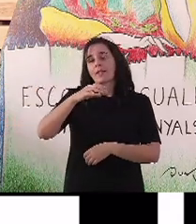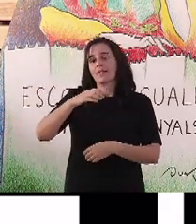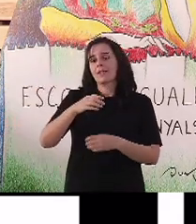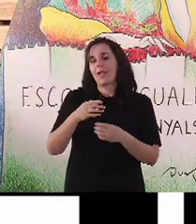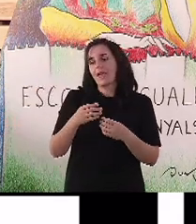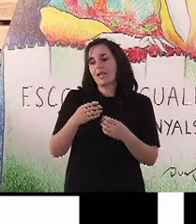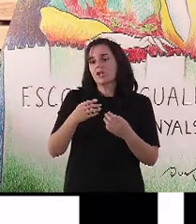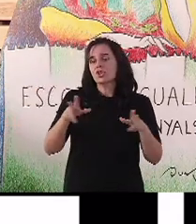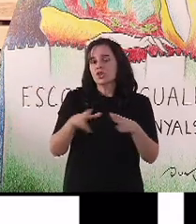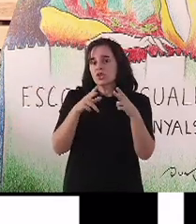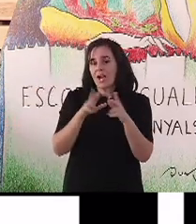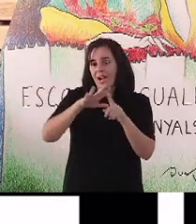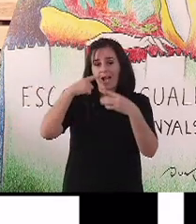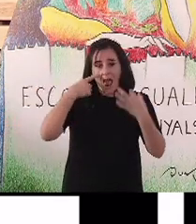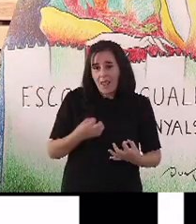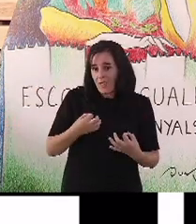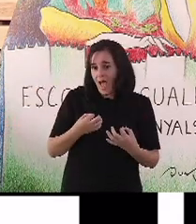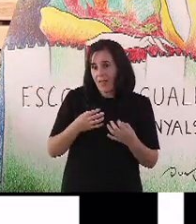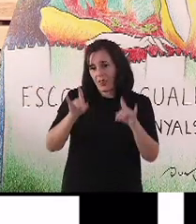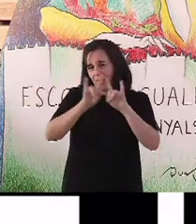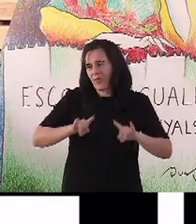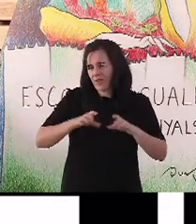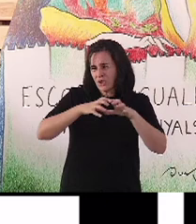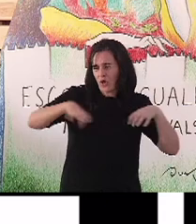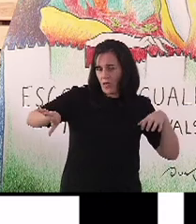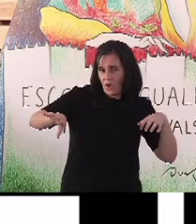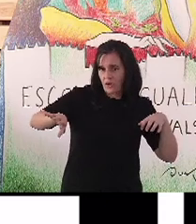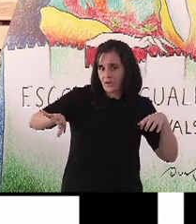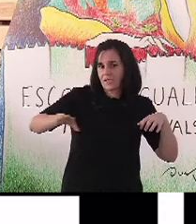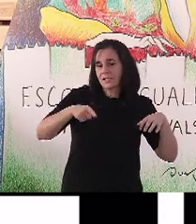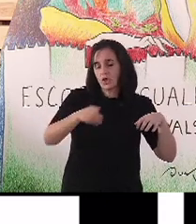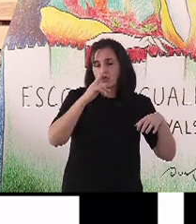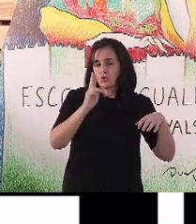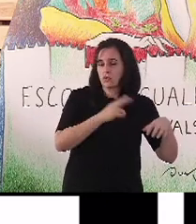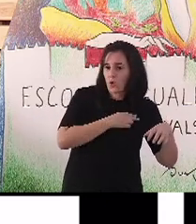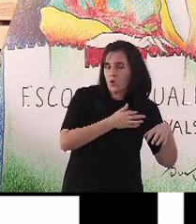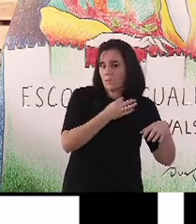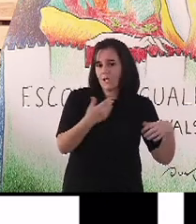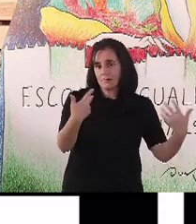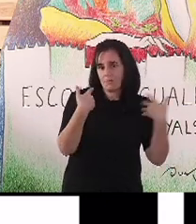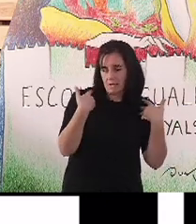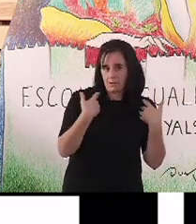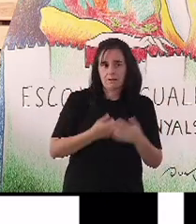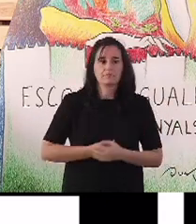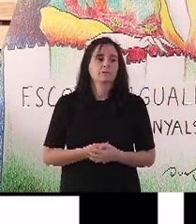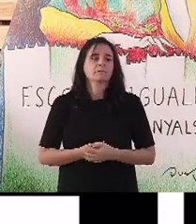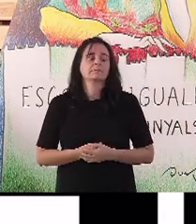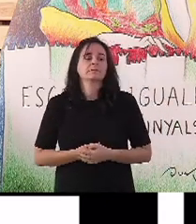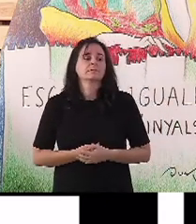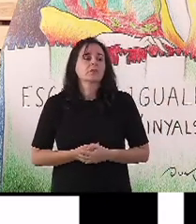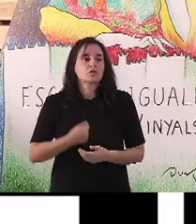ou prostituidores e ás víctimas. Eu falo deste fenómeno que se produce para